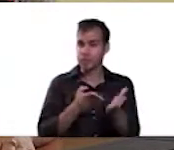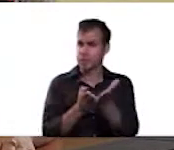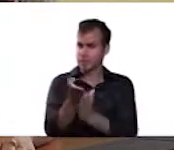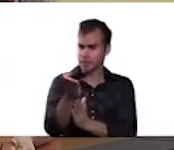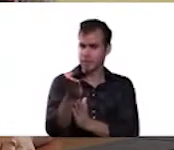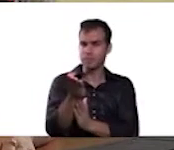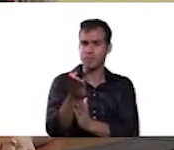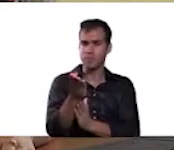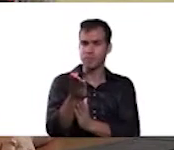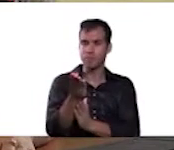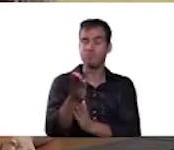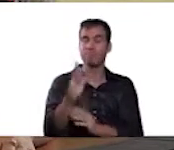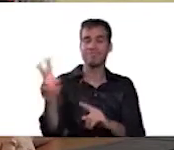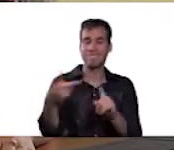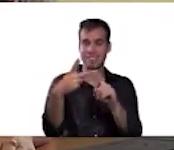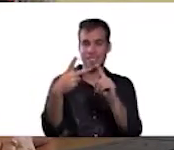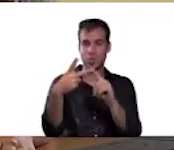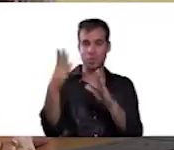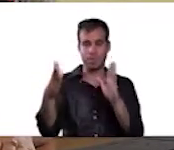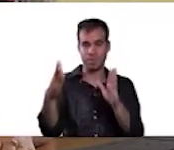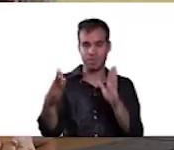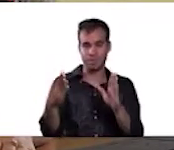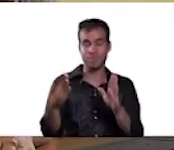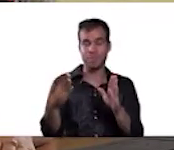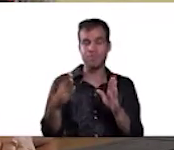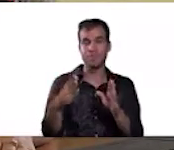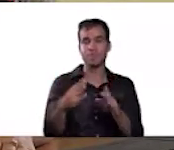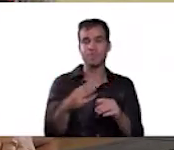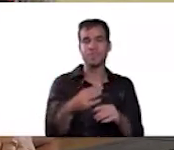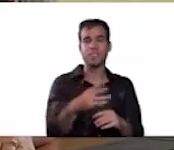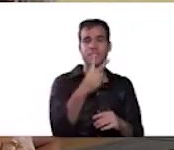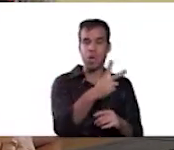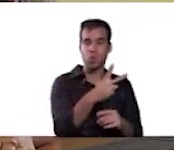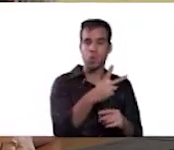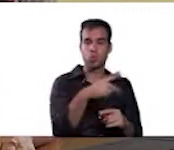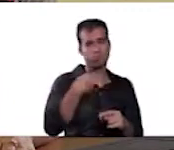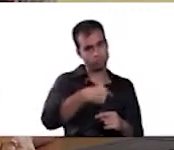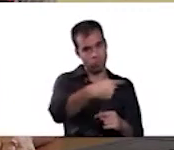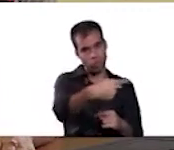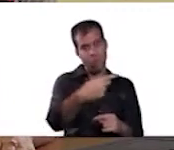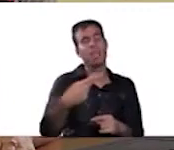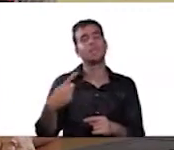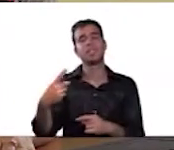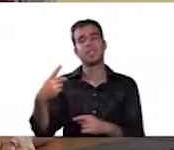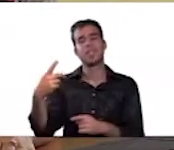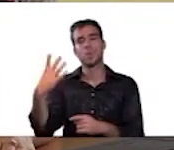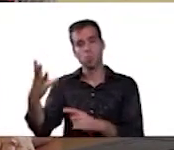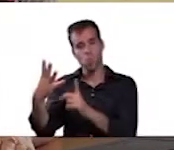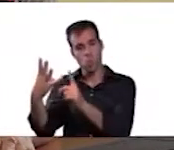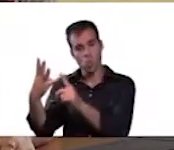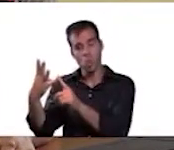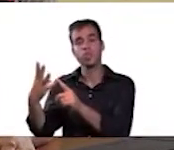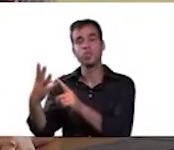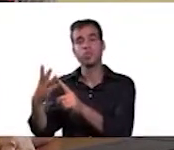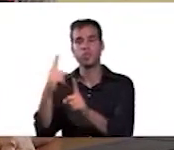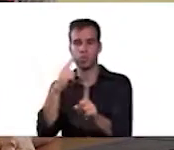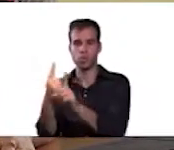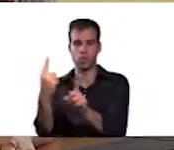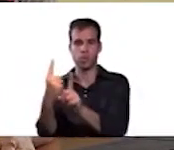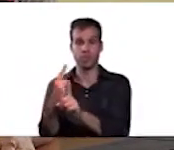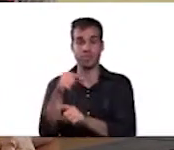pasar al segundo semestre, curso regular y cuarto curso por encuentro. En estos semestres, fíjense que damos